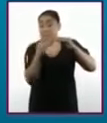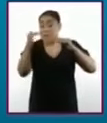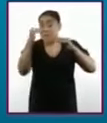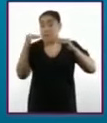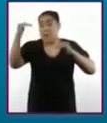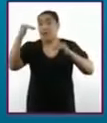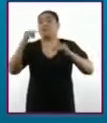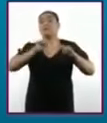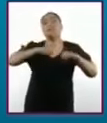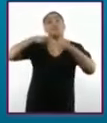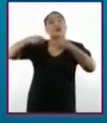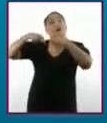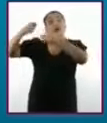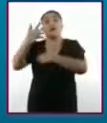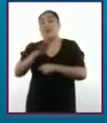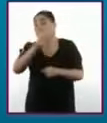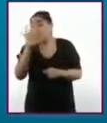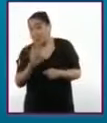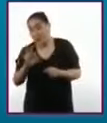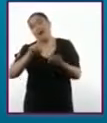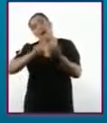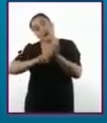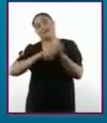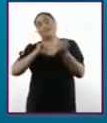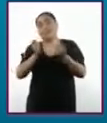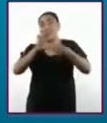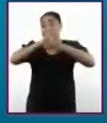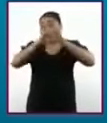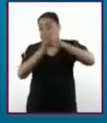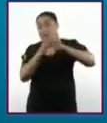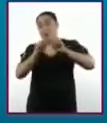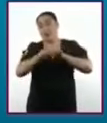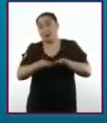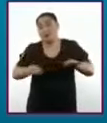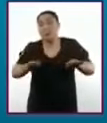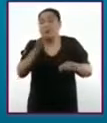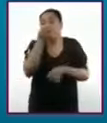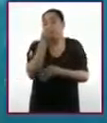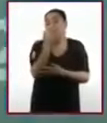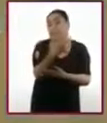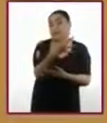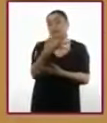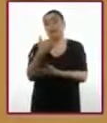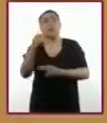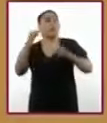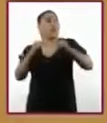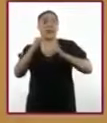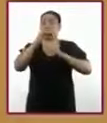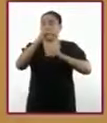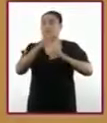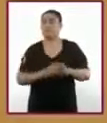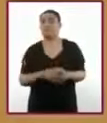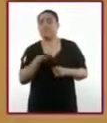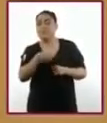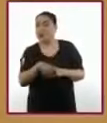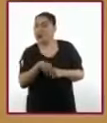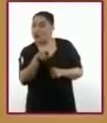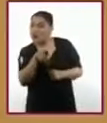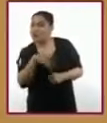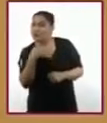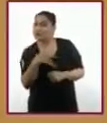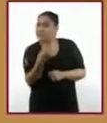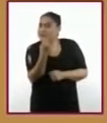del 10%, por lo que las cadenas y redes alimentarias solo tienen entre 5 y 6 niveles. ¿Y tú, qué comes para